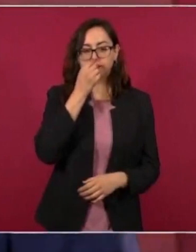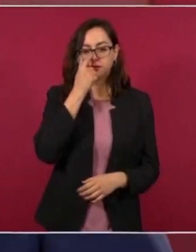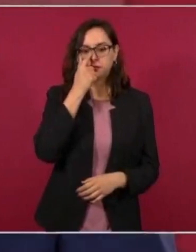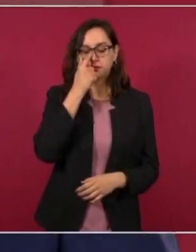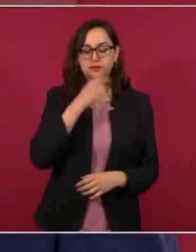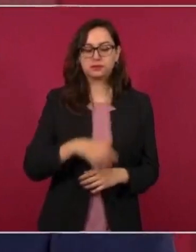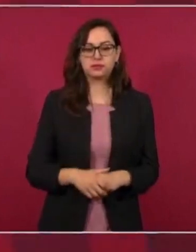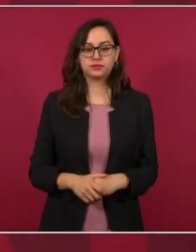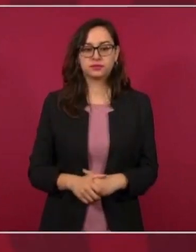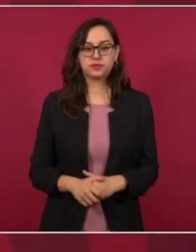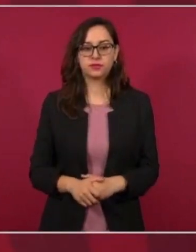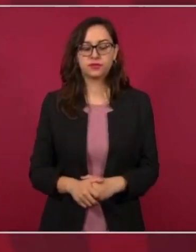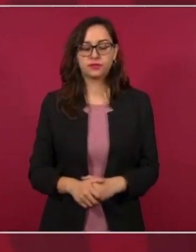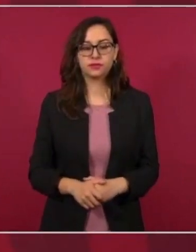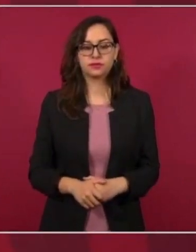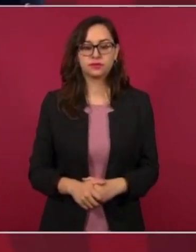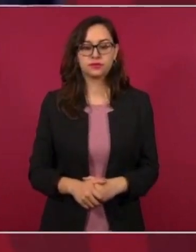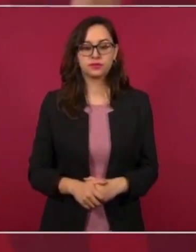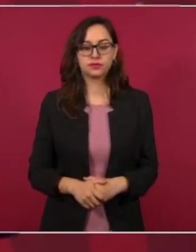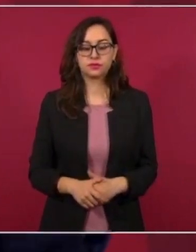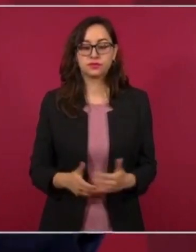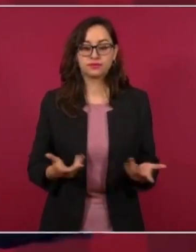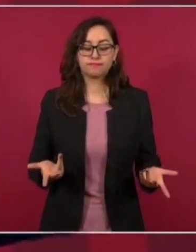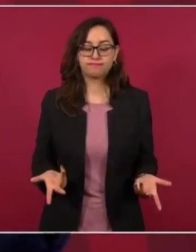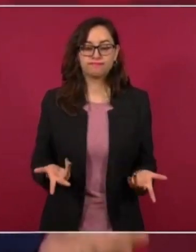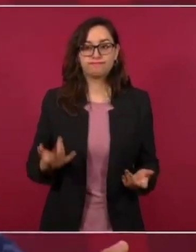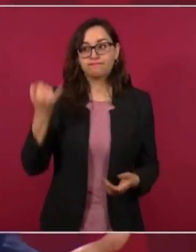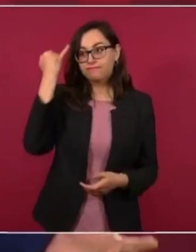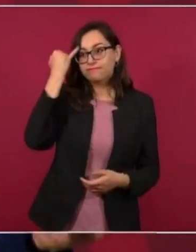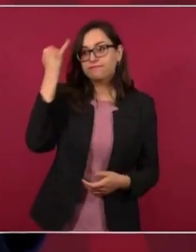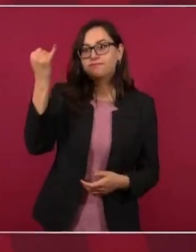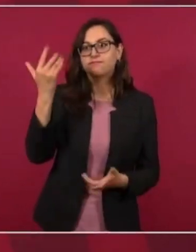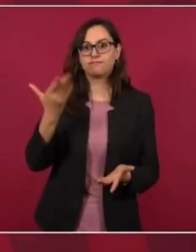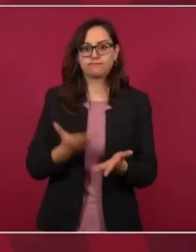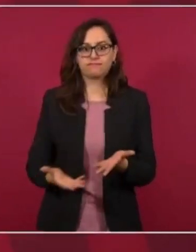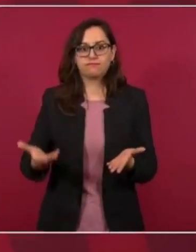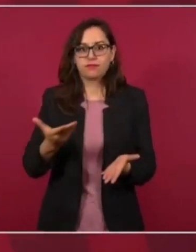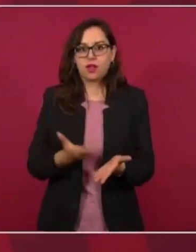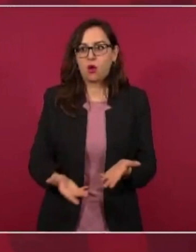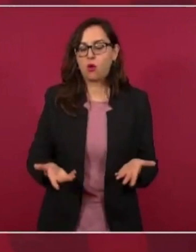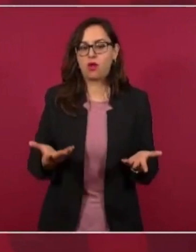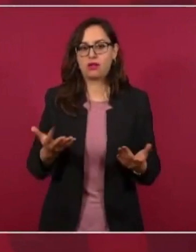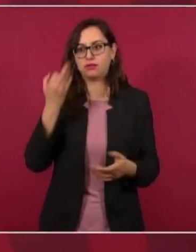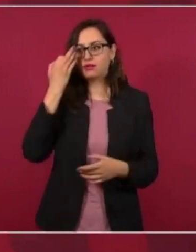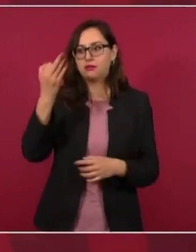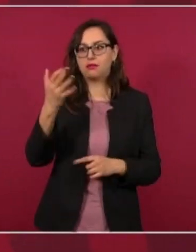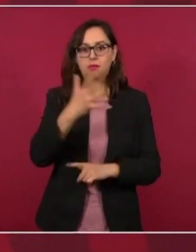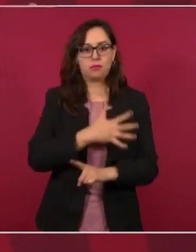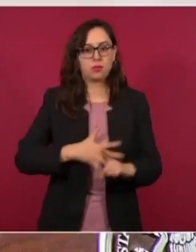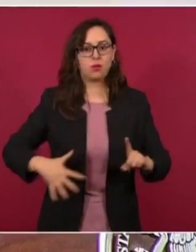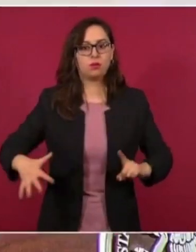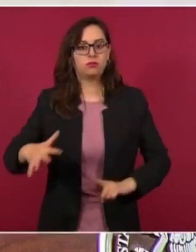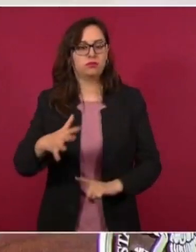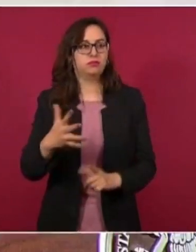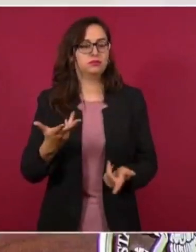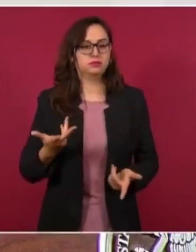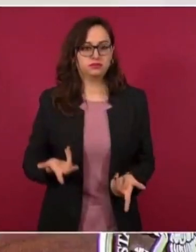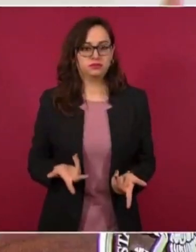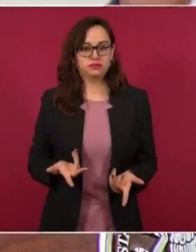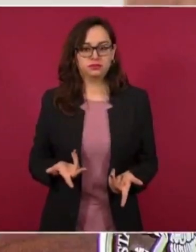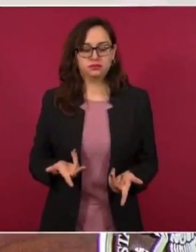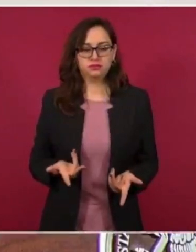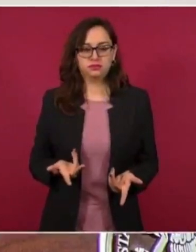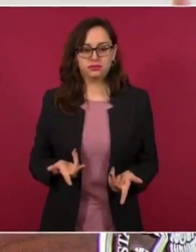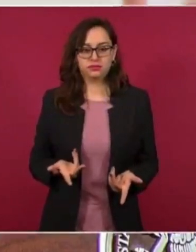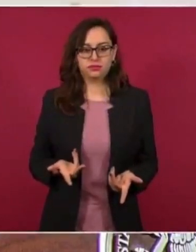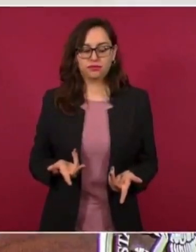en mi caso, y ojalá y se comprenda, para que no